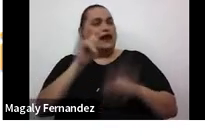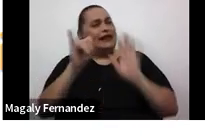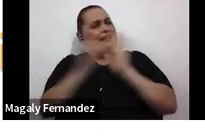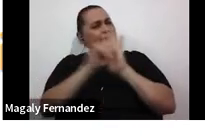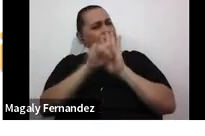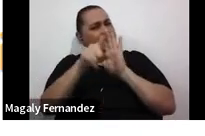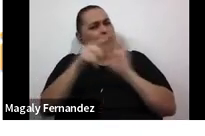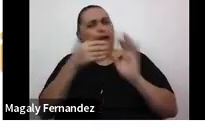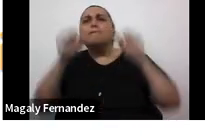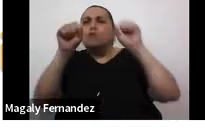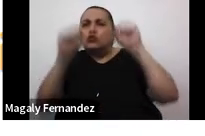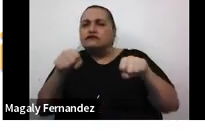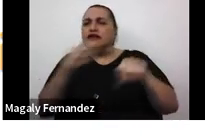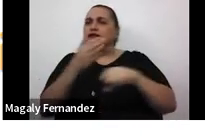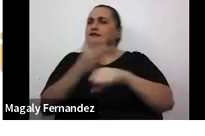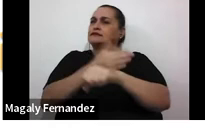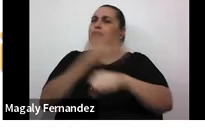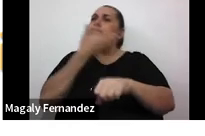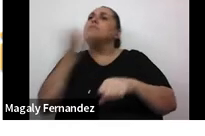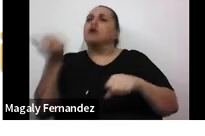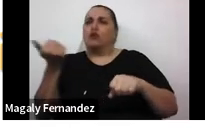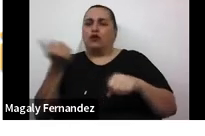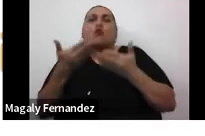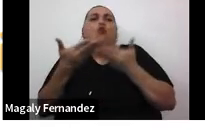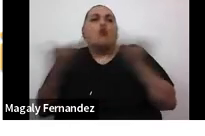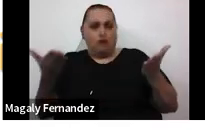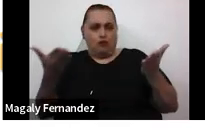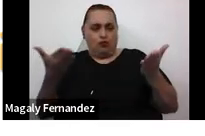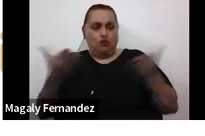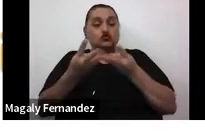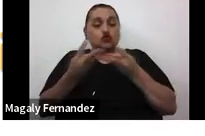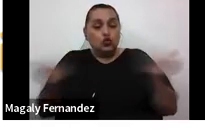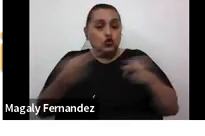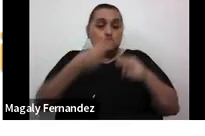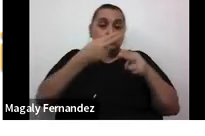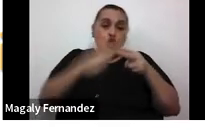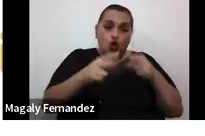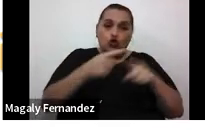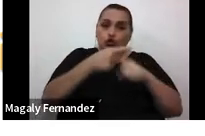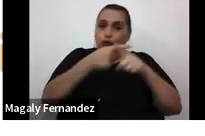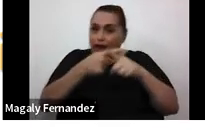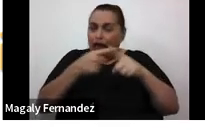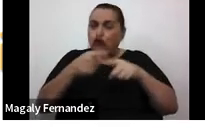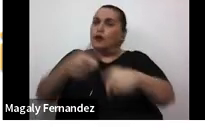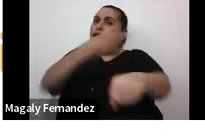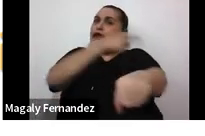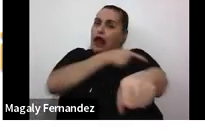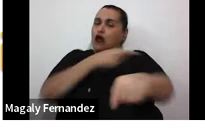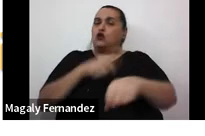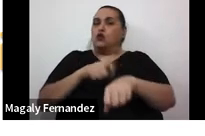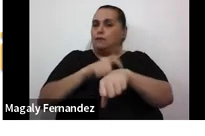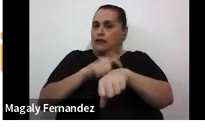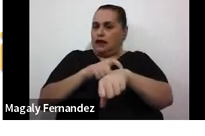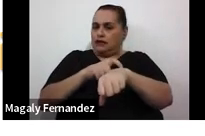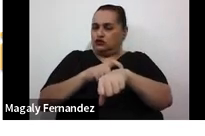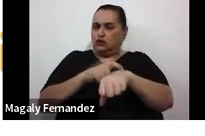cómo las podríamos mejorar y incluso soluciones a corto plazo a mediano plazo a largo plazo y las más baratas las más